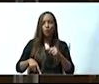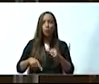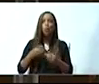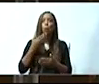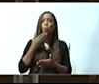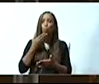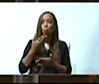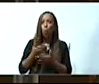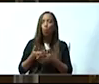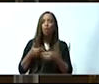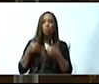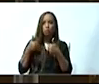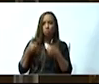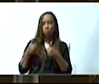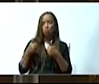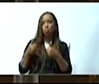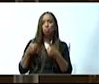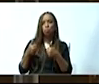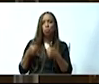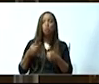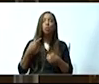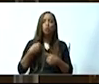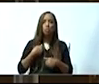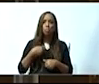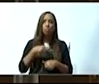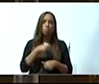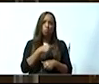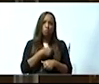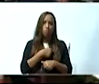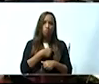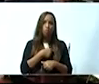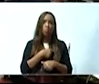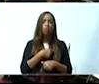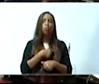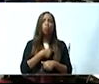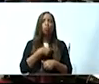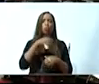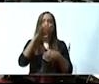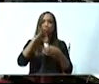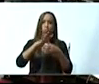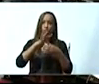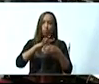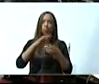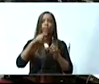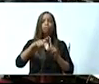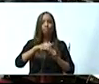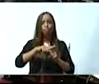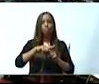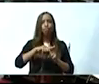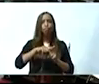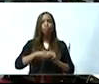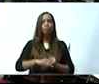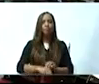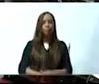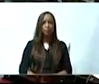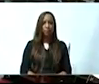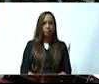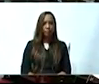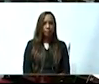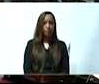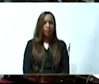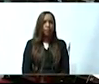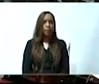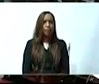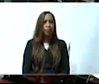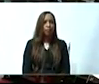Corporán. Yo creo que está ya... Gracias, presidente, por la oportunidad. Voy a tratar de ser lo más breve posible. Saludos al